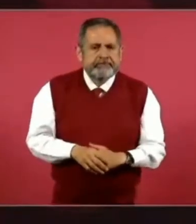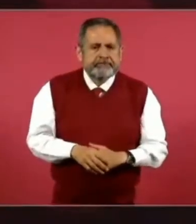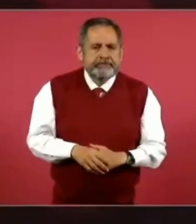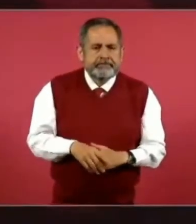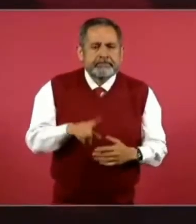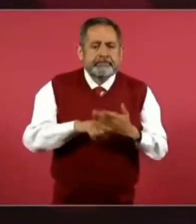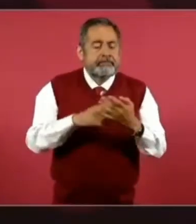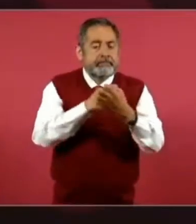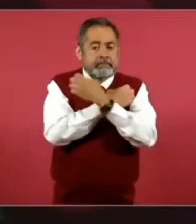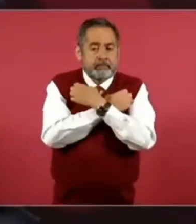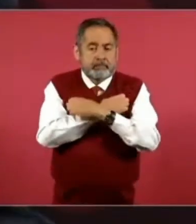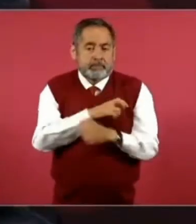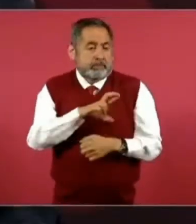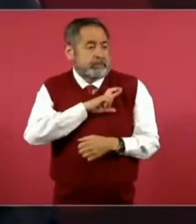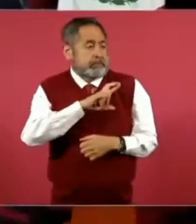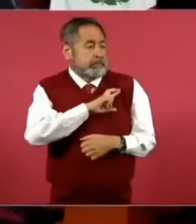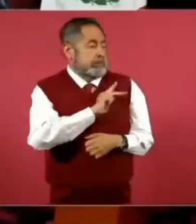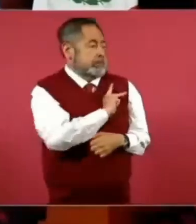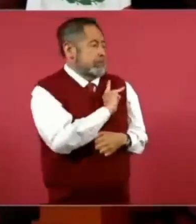Educación privada,